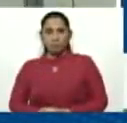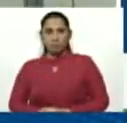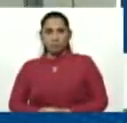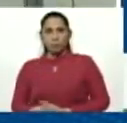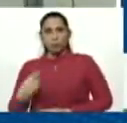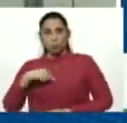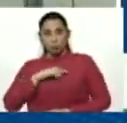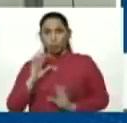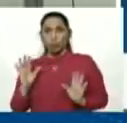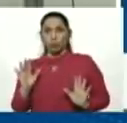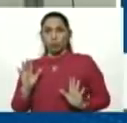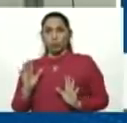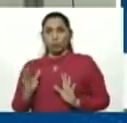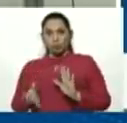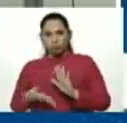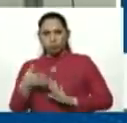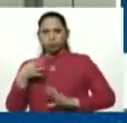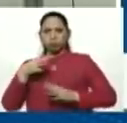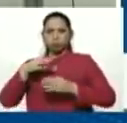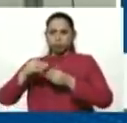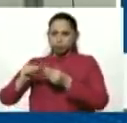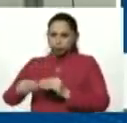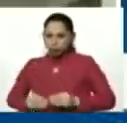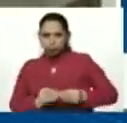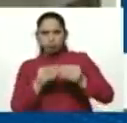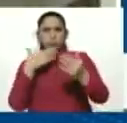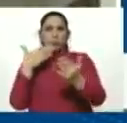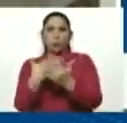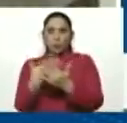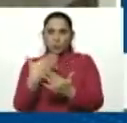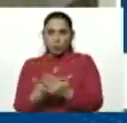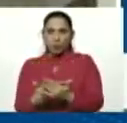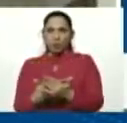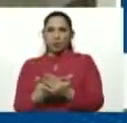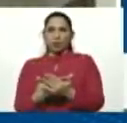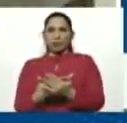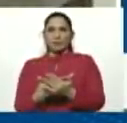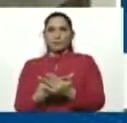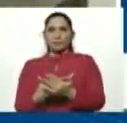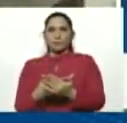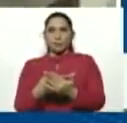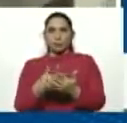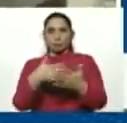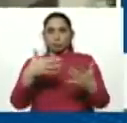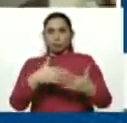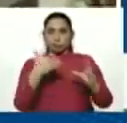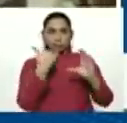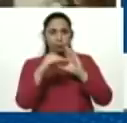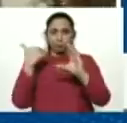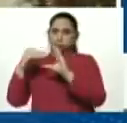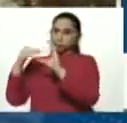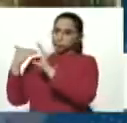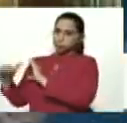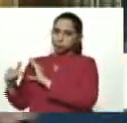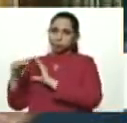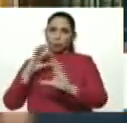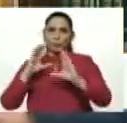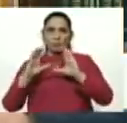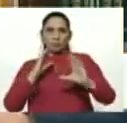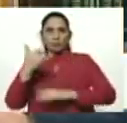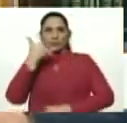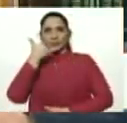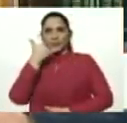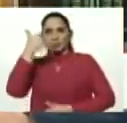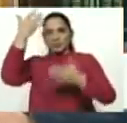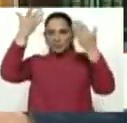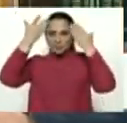Fuimos renovando propuestas, una carta para acá, una carta para allá, conversaciones telefónicas con